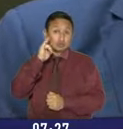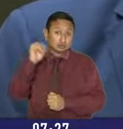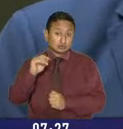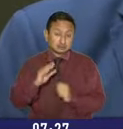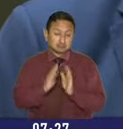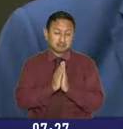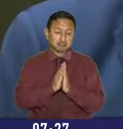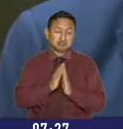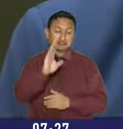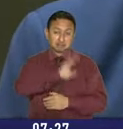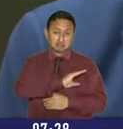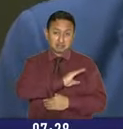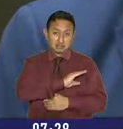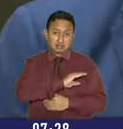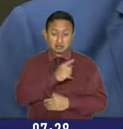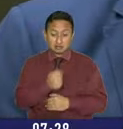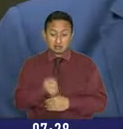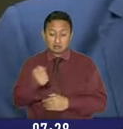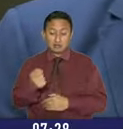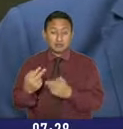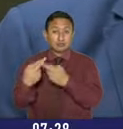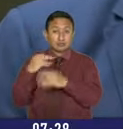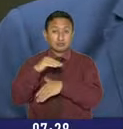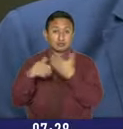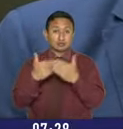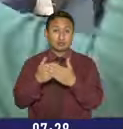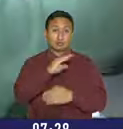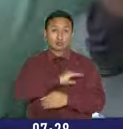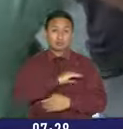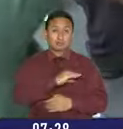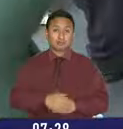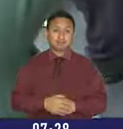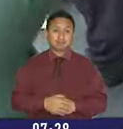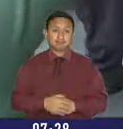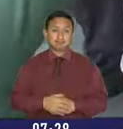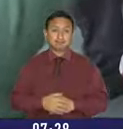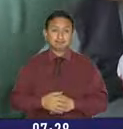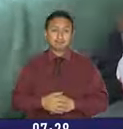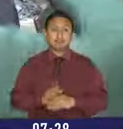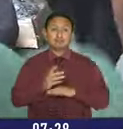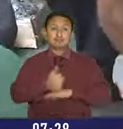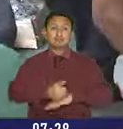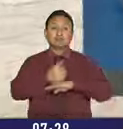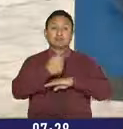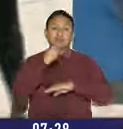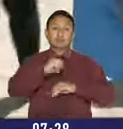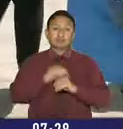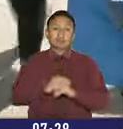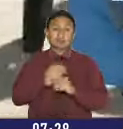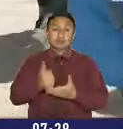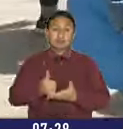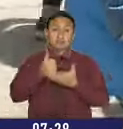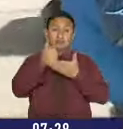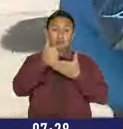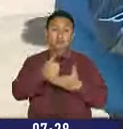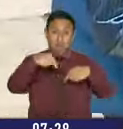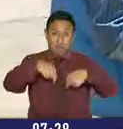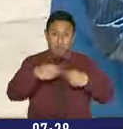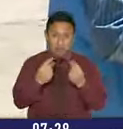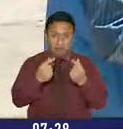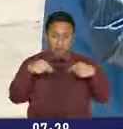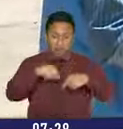de todos los funcionarios del municipio. Las autoridades enfatizaron que las ayudas se están gestionando de manera articulada entre todas las instituciones